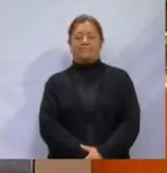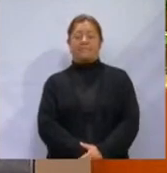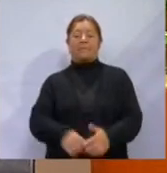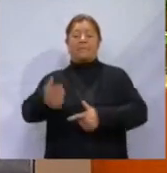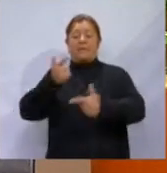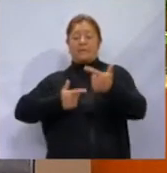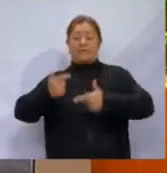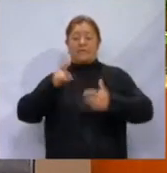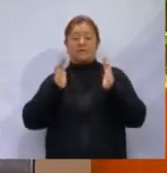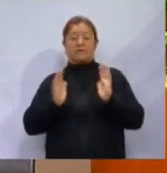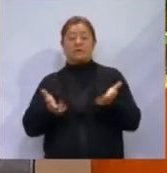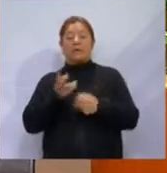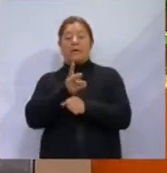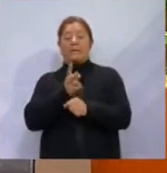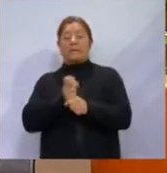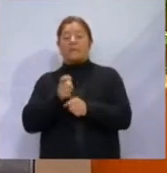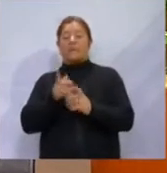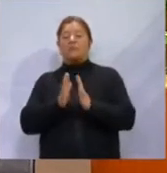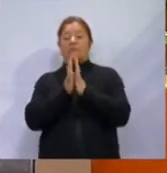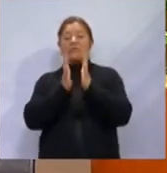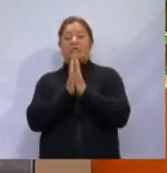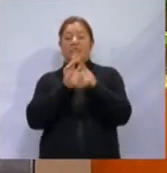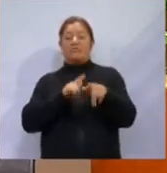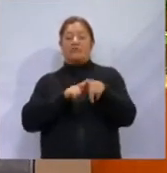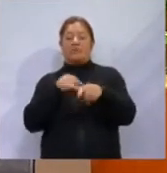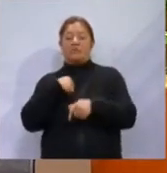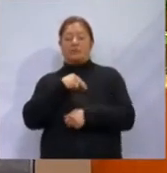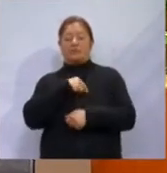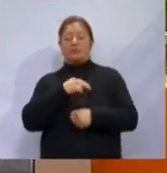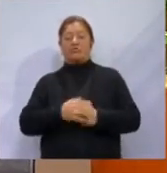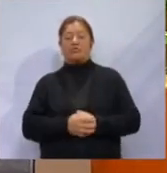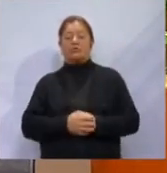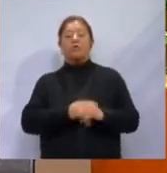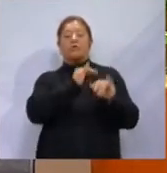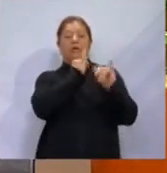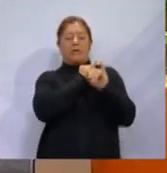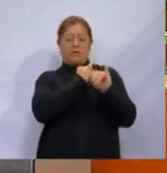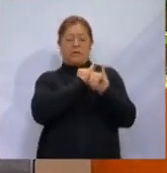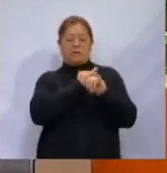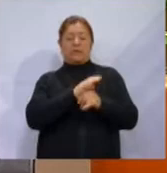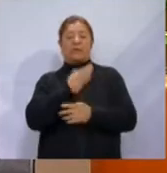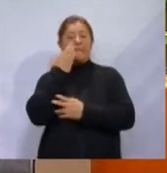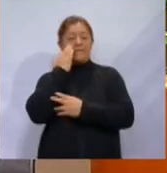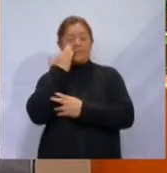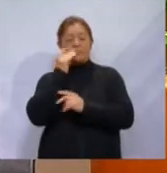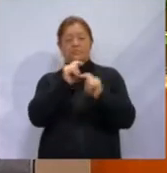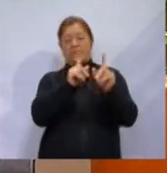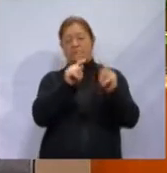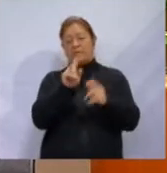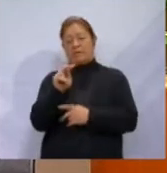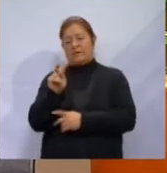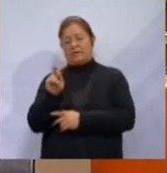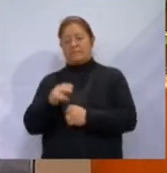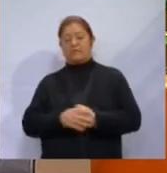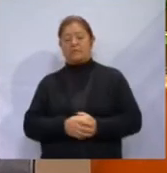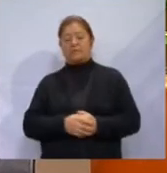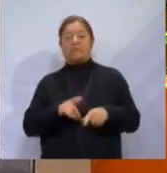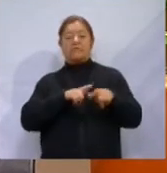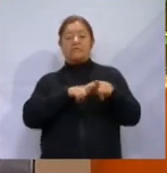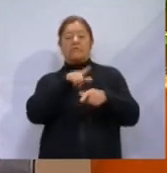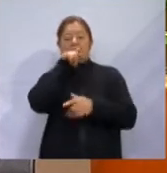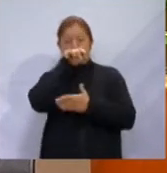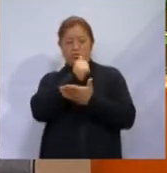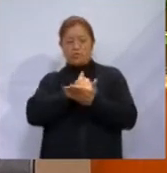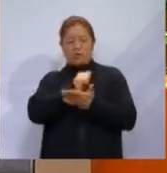De regreso y los invitamos a seguir participando con nosotros a través de nuestras redes sociales, Facebook, Tlaxcala Televisión, síganos en Twitter,